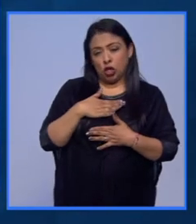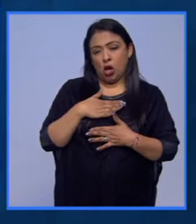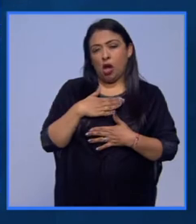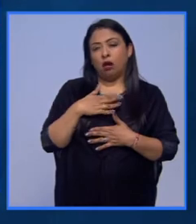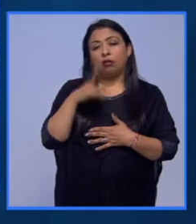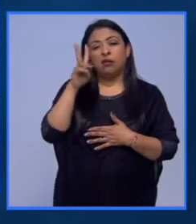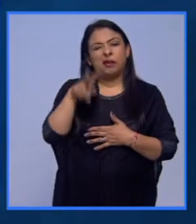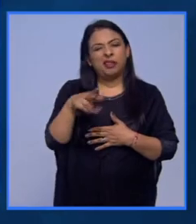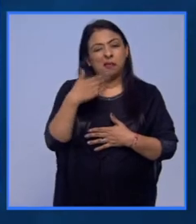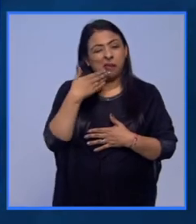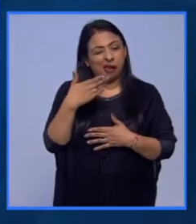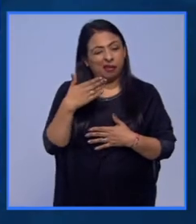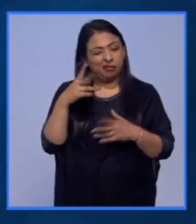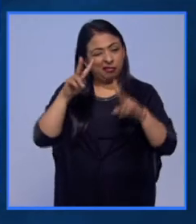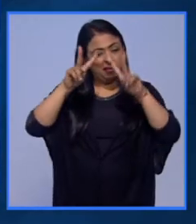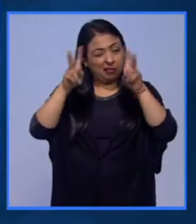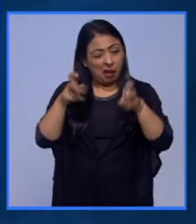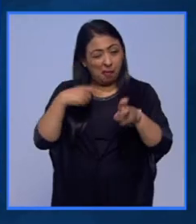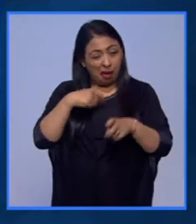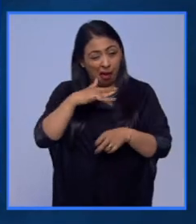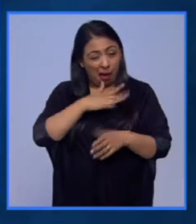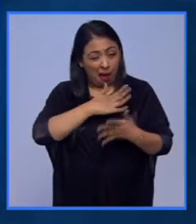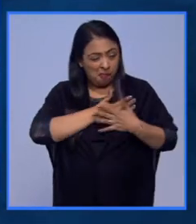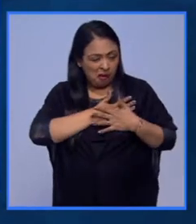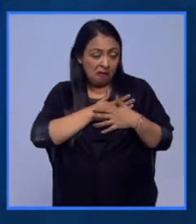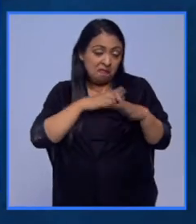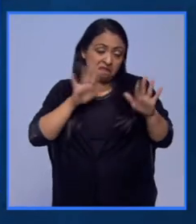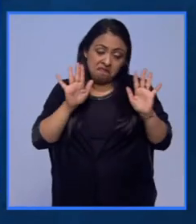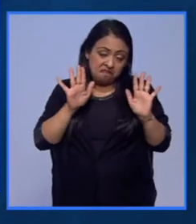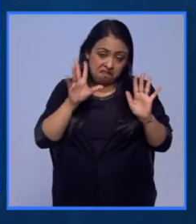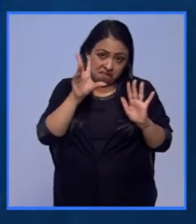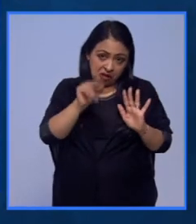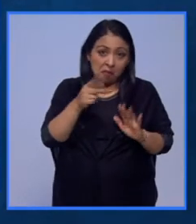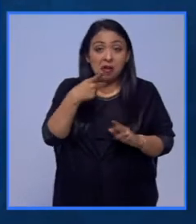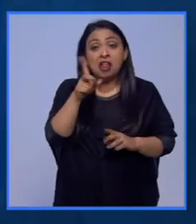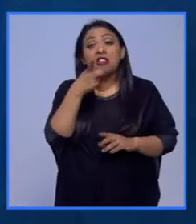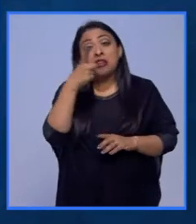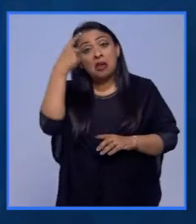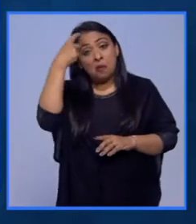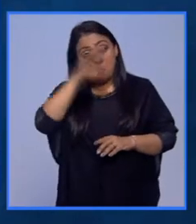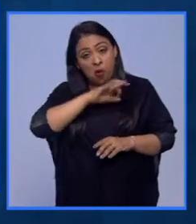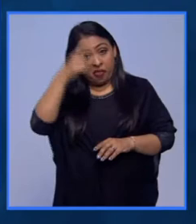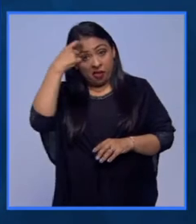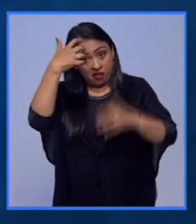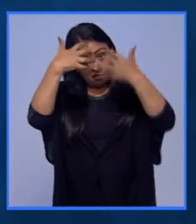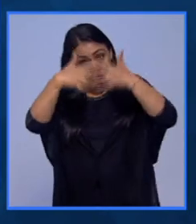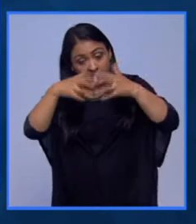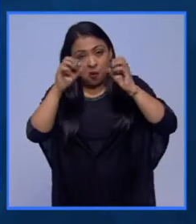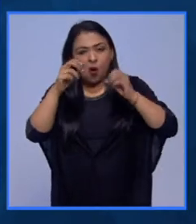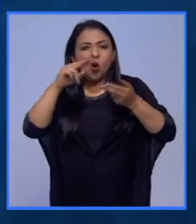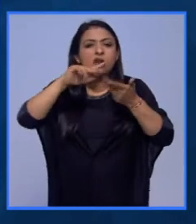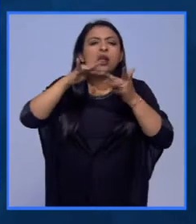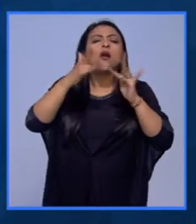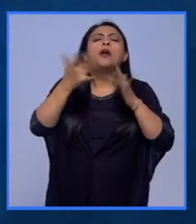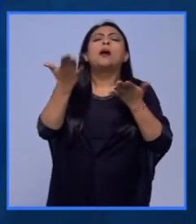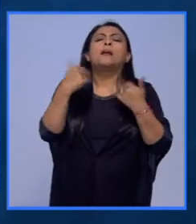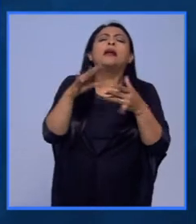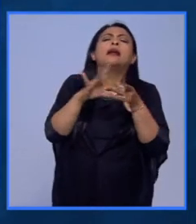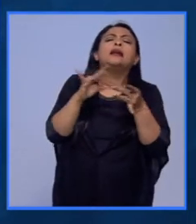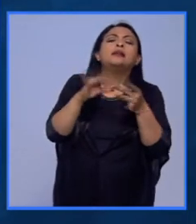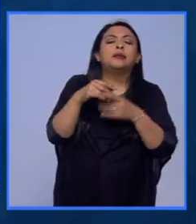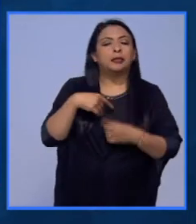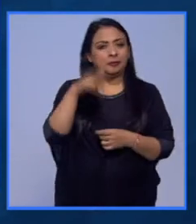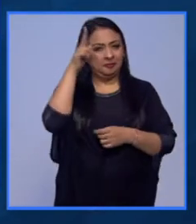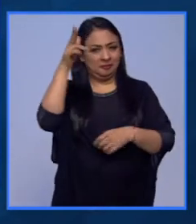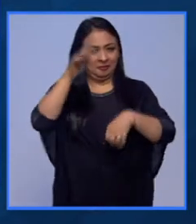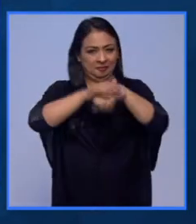en la materia para hablar de amor, pero dicen, lo bueno es que puede estar en el cerebro y en las neuronas. ¿Cómo está la cosa, Karen? A ver, platícanos. ¿Qué tal, amigos